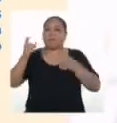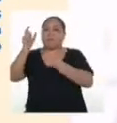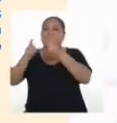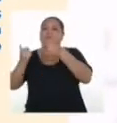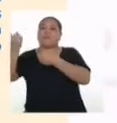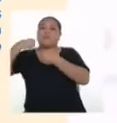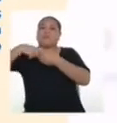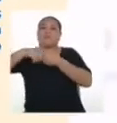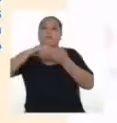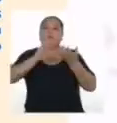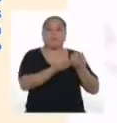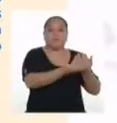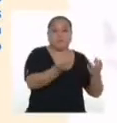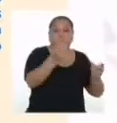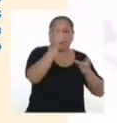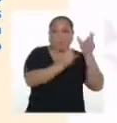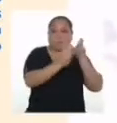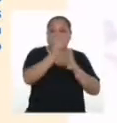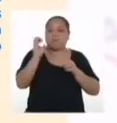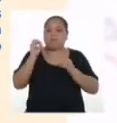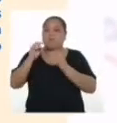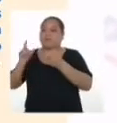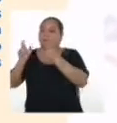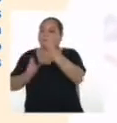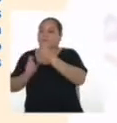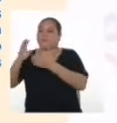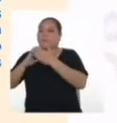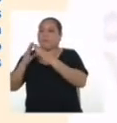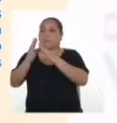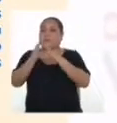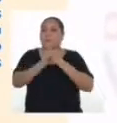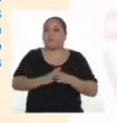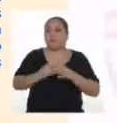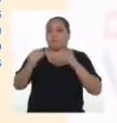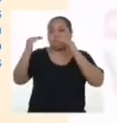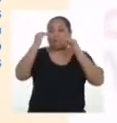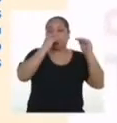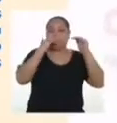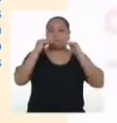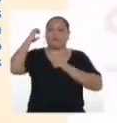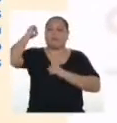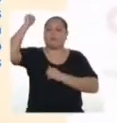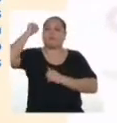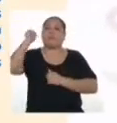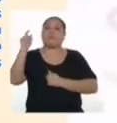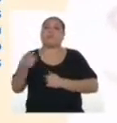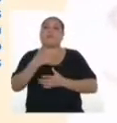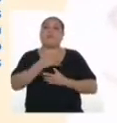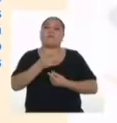involucrados del campo y de la ciudad, con base en un equilibrio entre sus derechos e intereses.